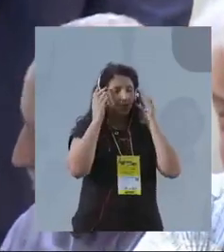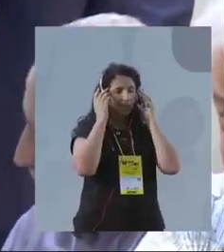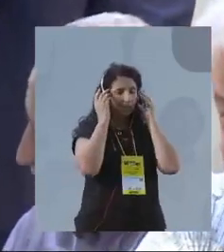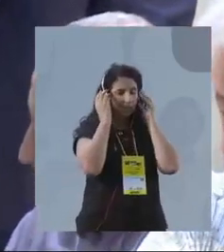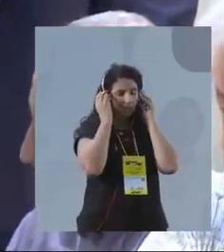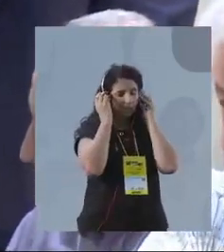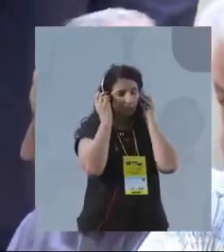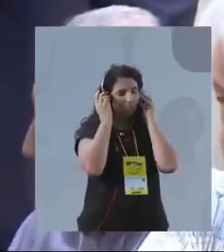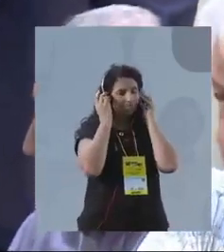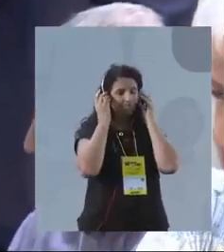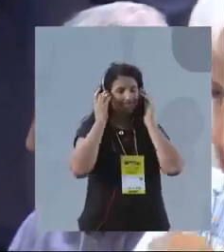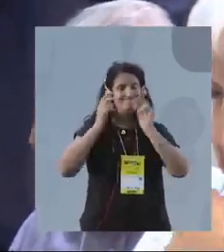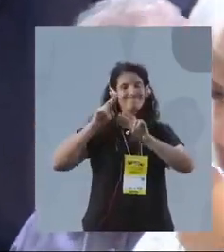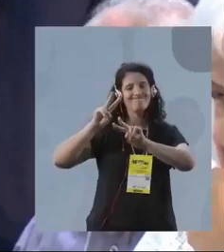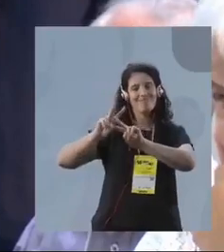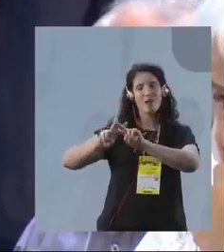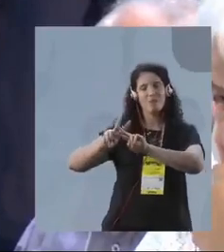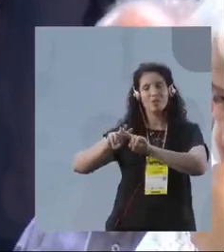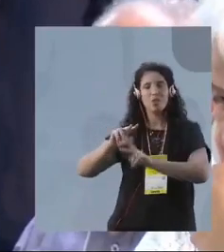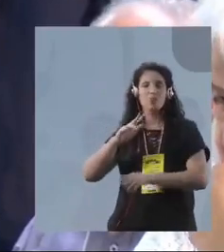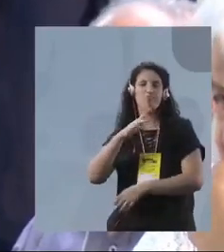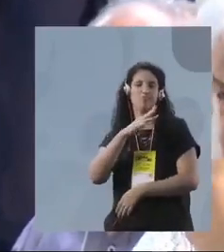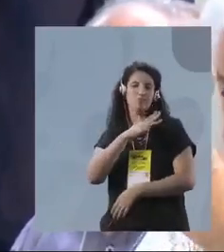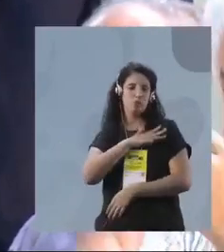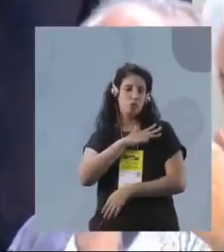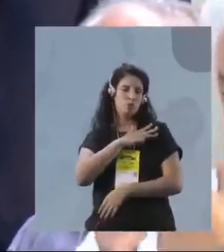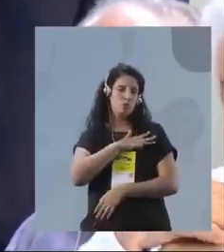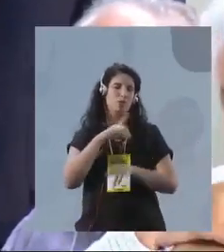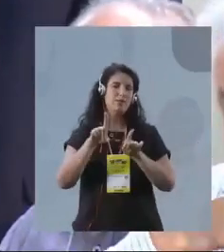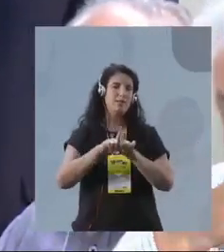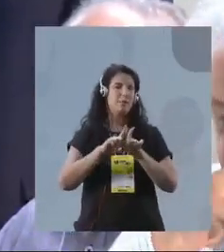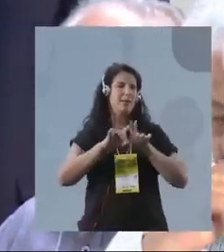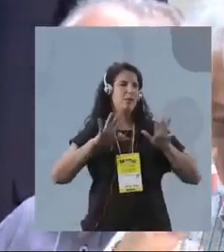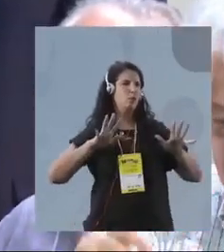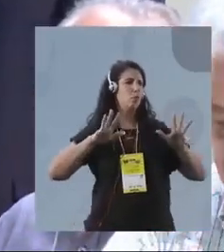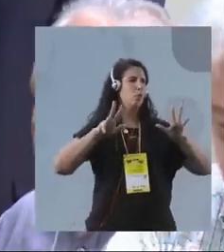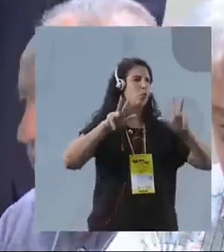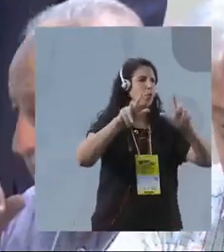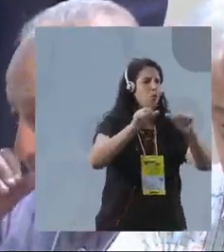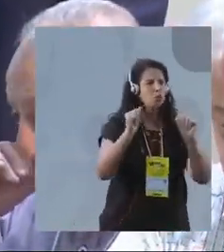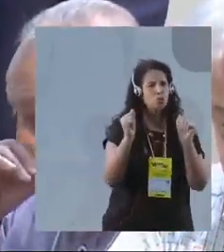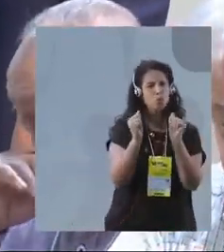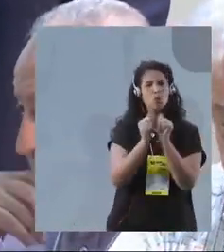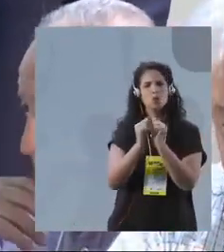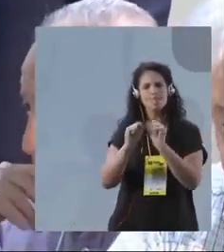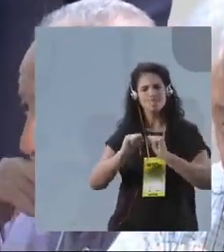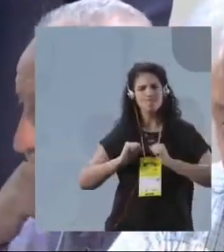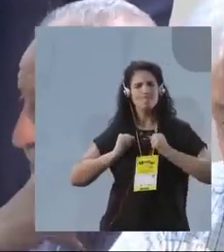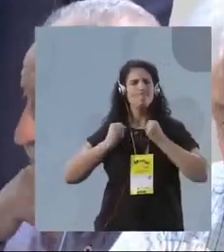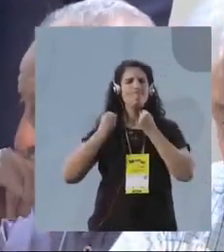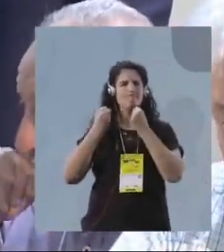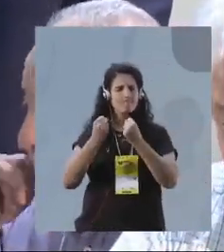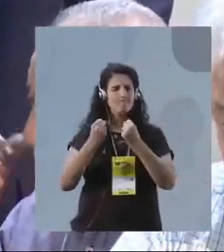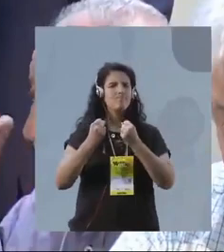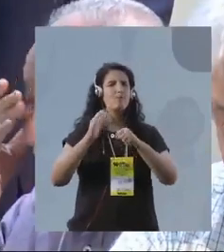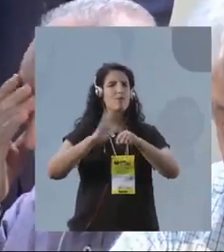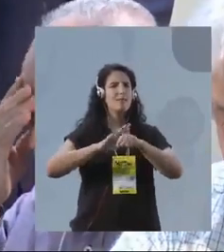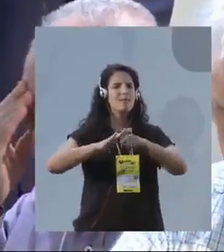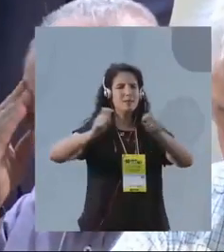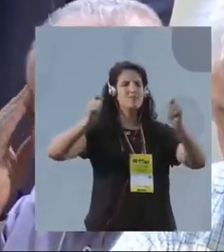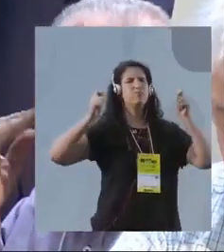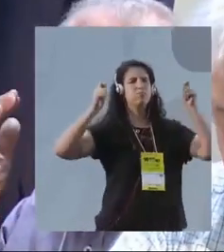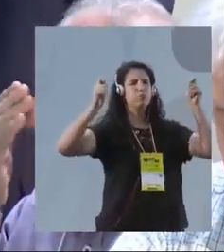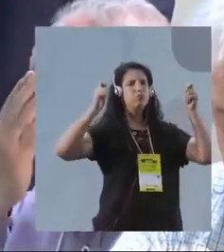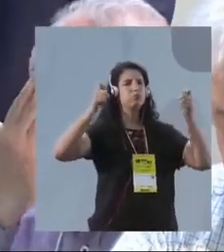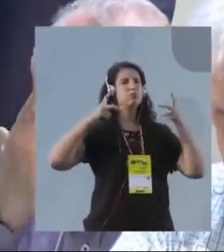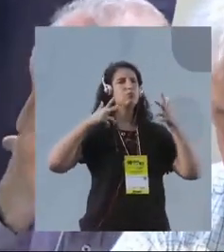Lula, y todos juntos y juntas realizamos actos como este en Brasil,